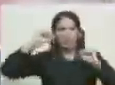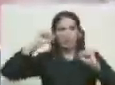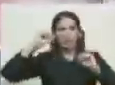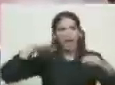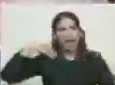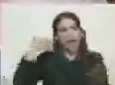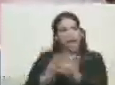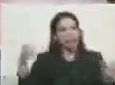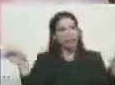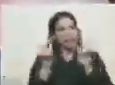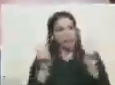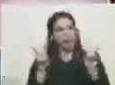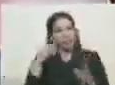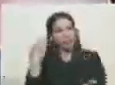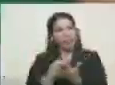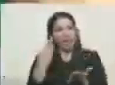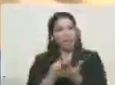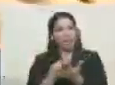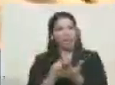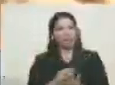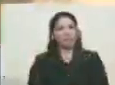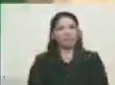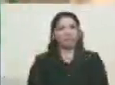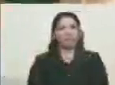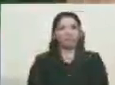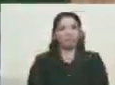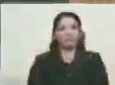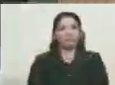¡Hasta la victoria siempre, camarada!